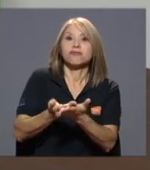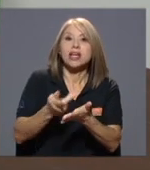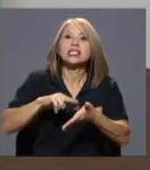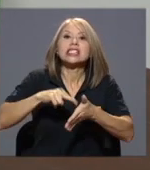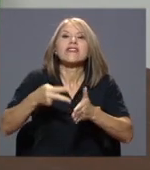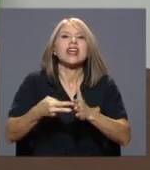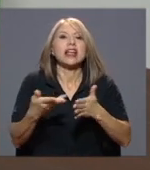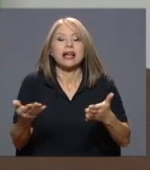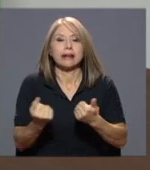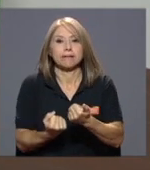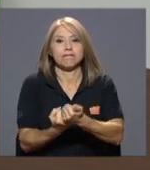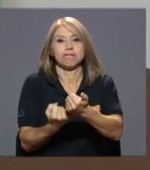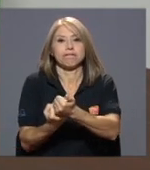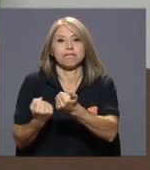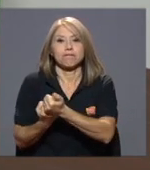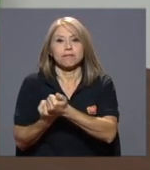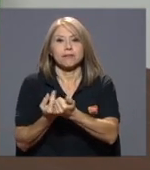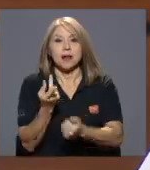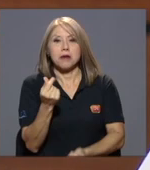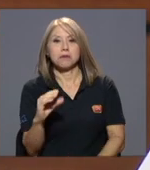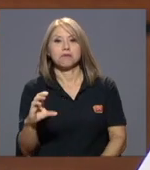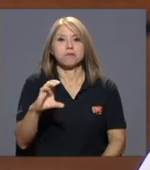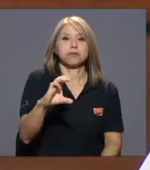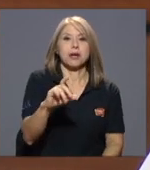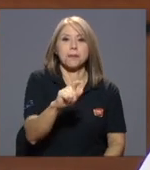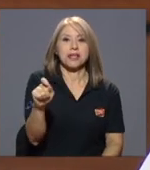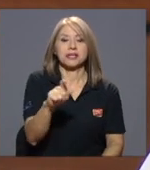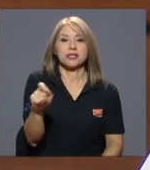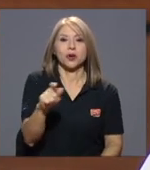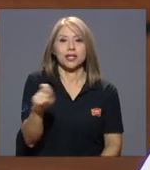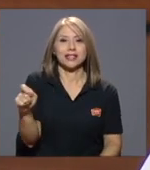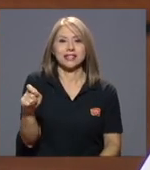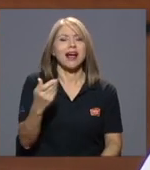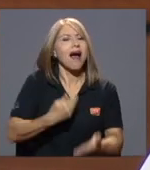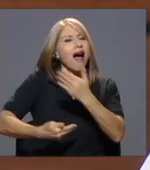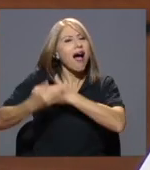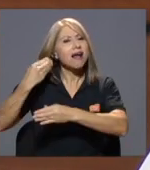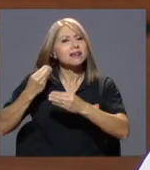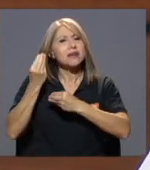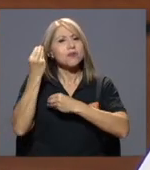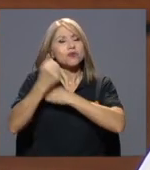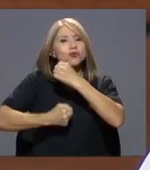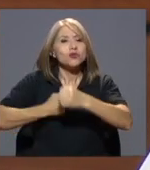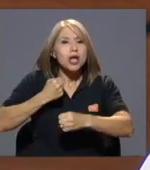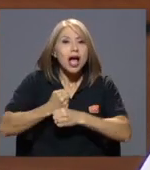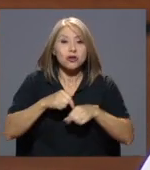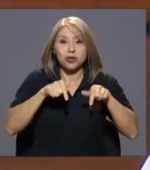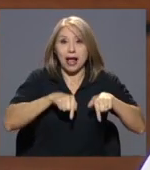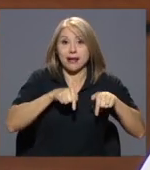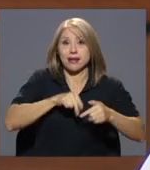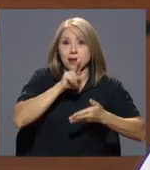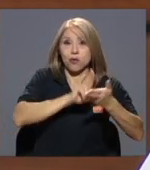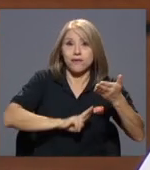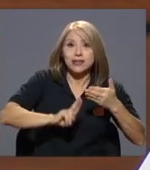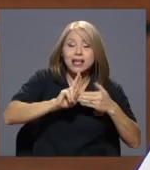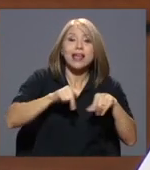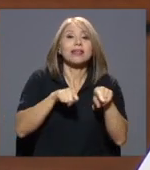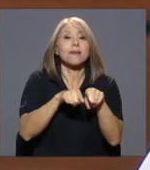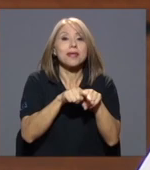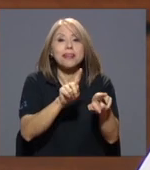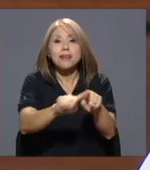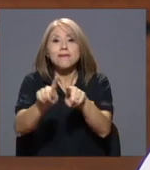pensiones que desde hace muchos años, desde la universidad y desde diferentes investigaciones que nos encontramos